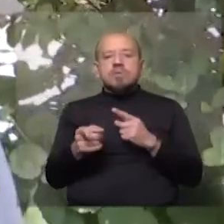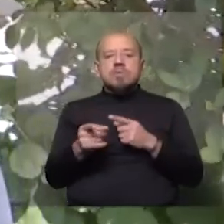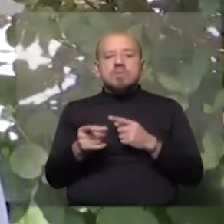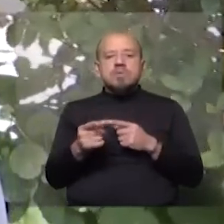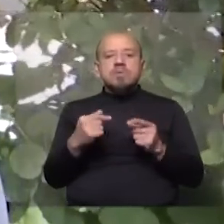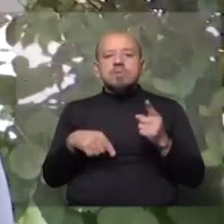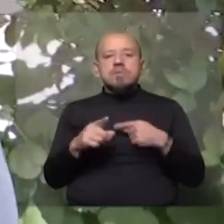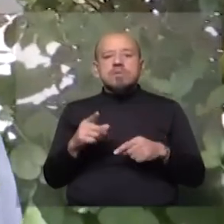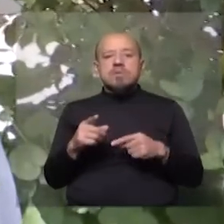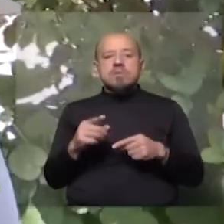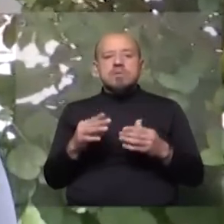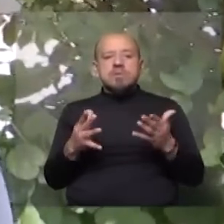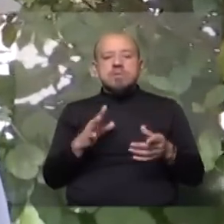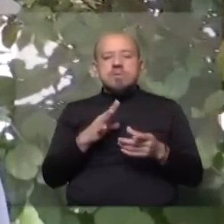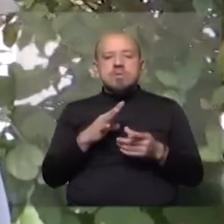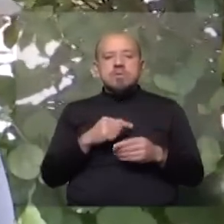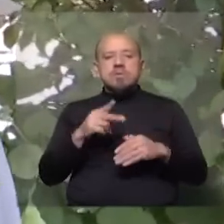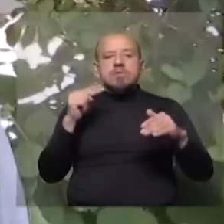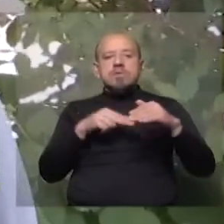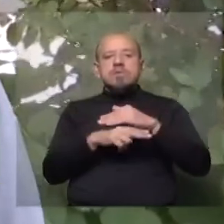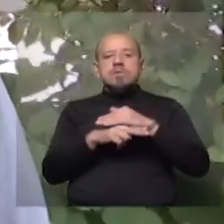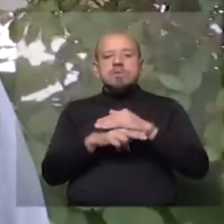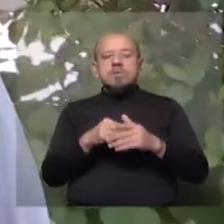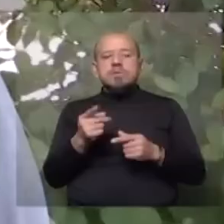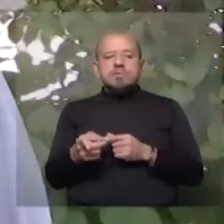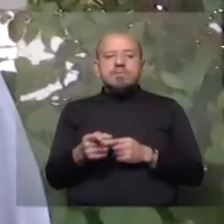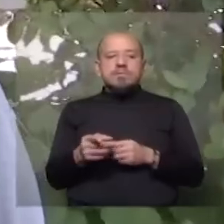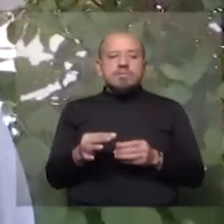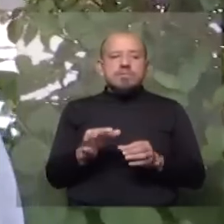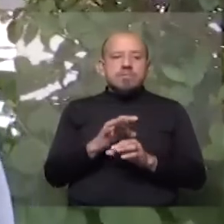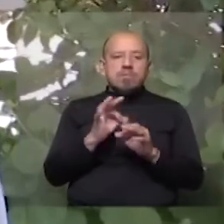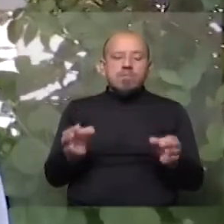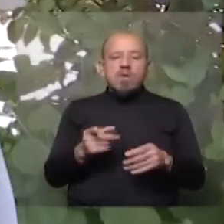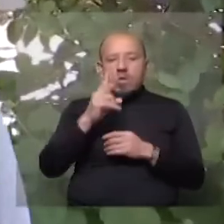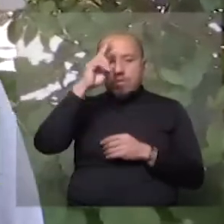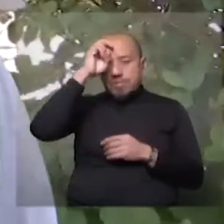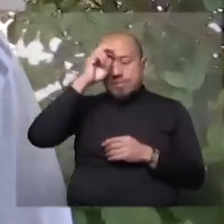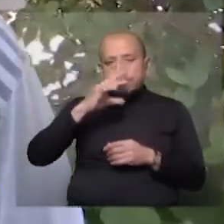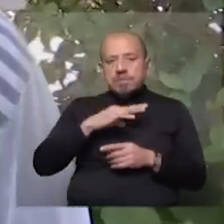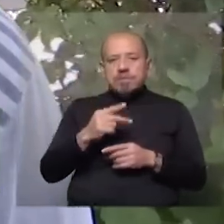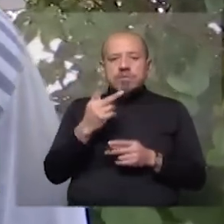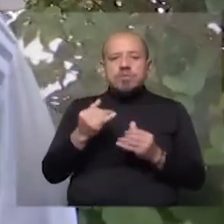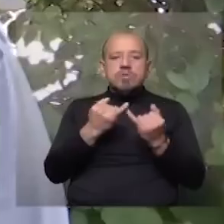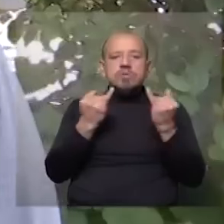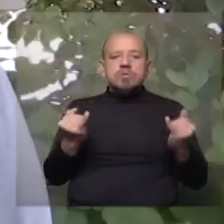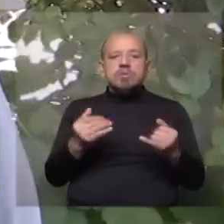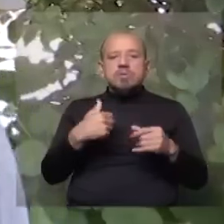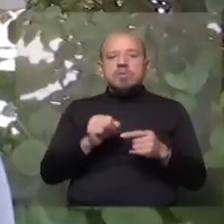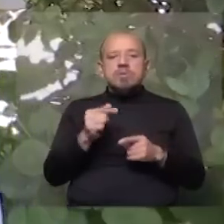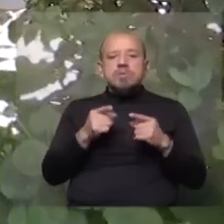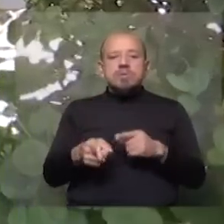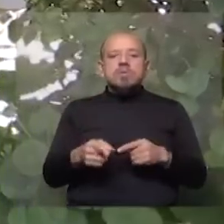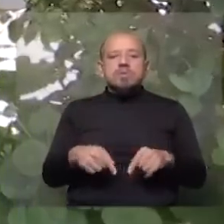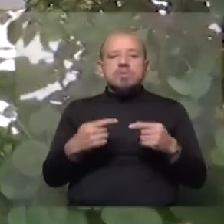también para cuando se hay internación ya sea domiciliaria o hospitalaria tengan dos días más es todas esas